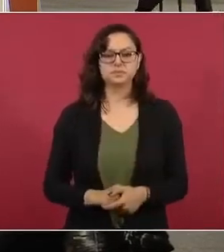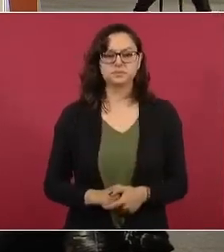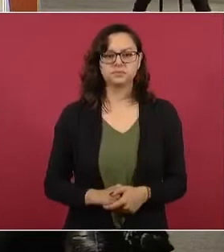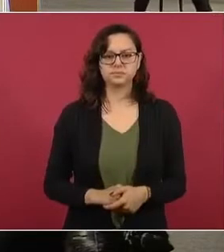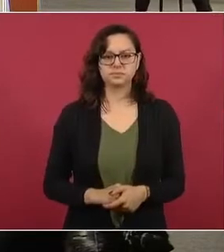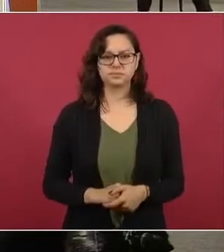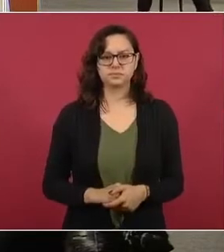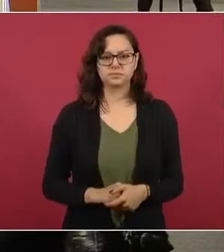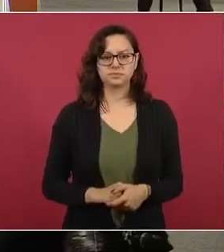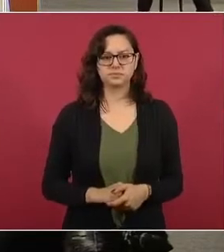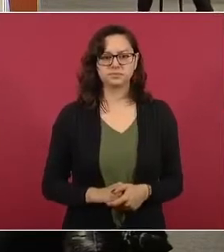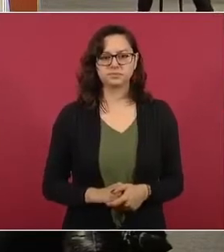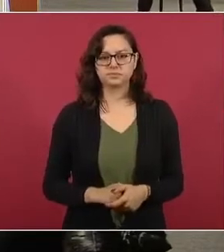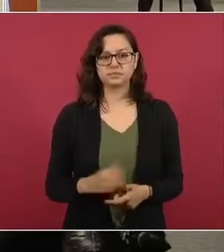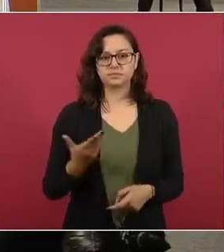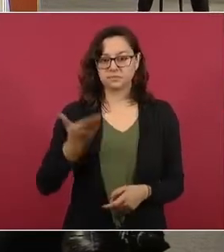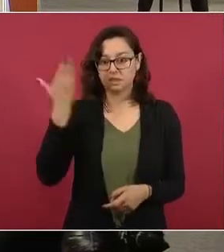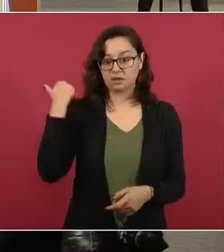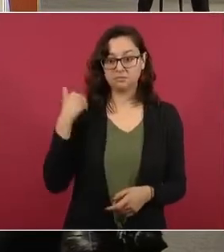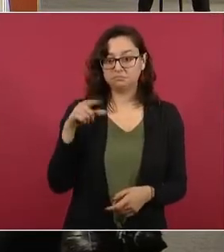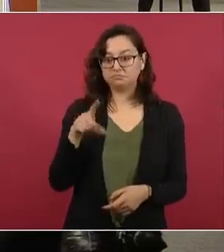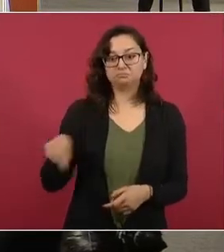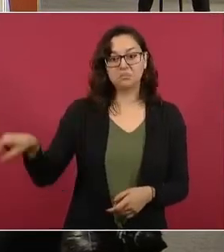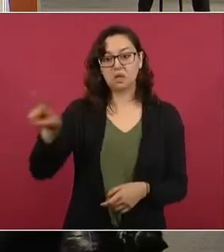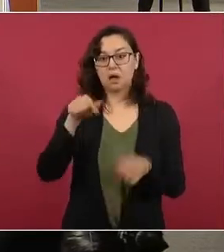¿Eso no lo vieron?